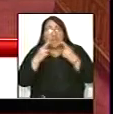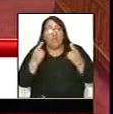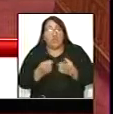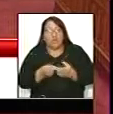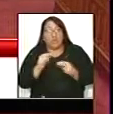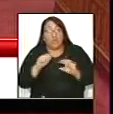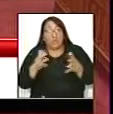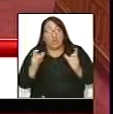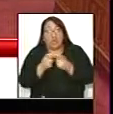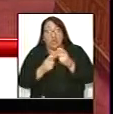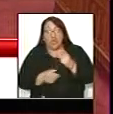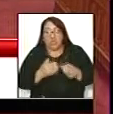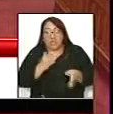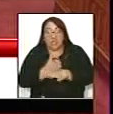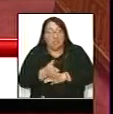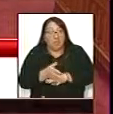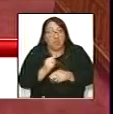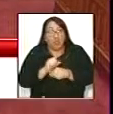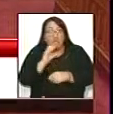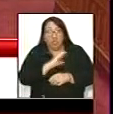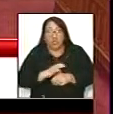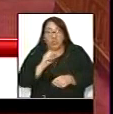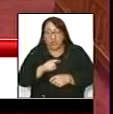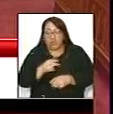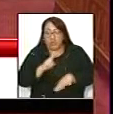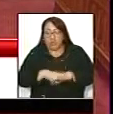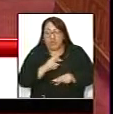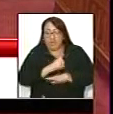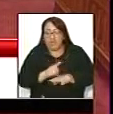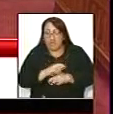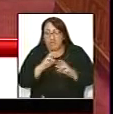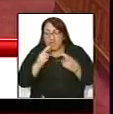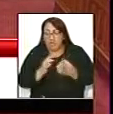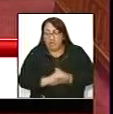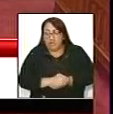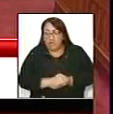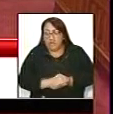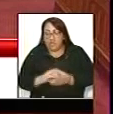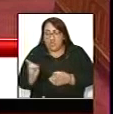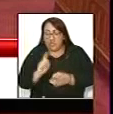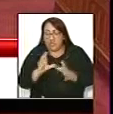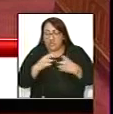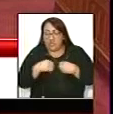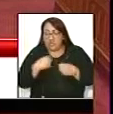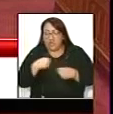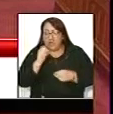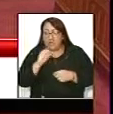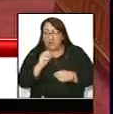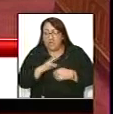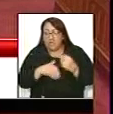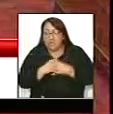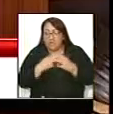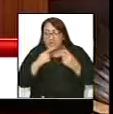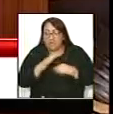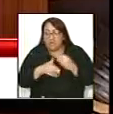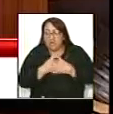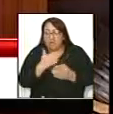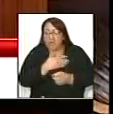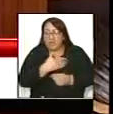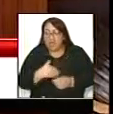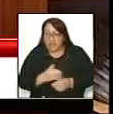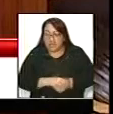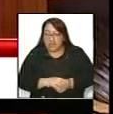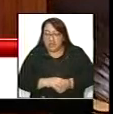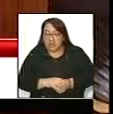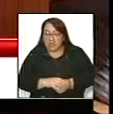Si cualquier congresista impide con su conducta el normal desarrollo de la sesión y no acata el llamado de atención y las decisiones del presidente